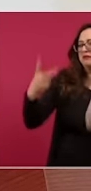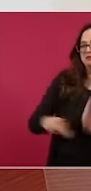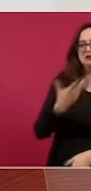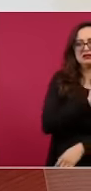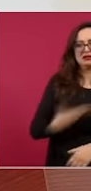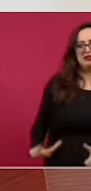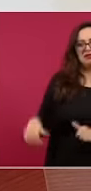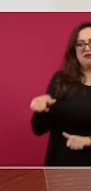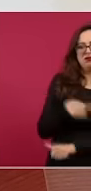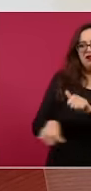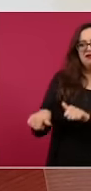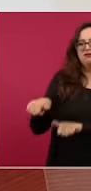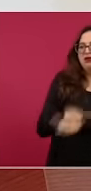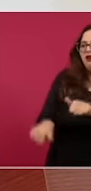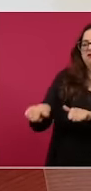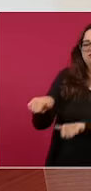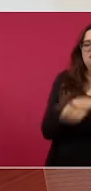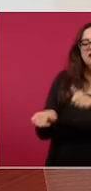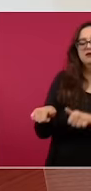5 presidentes en 6 años.